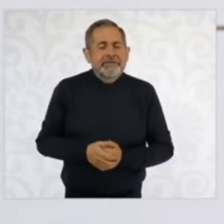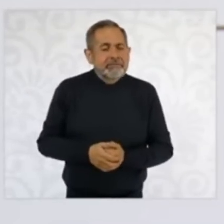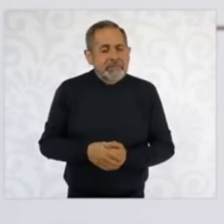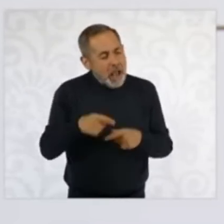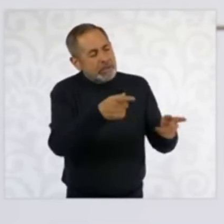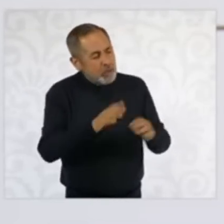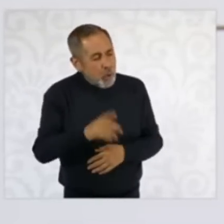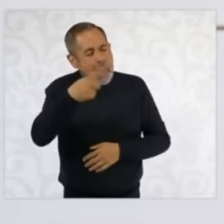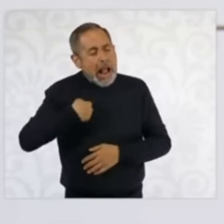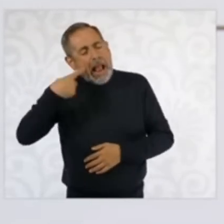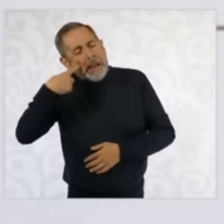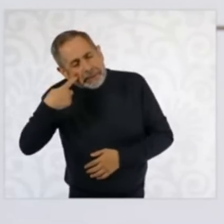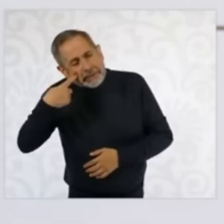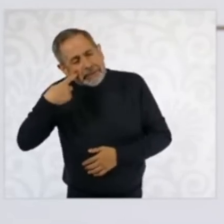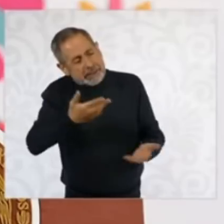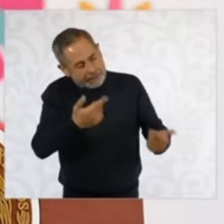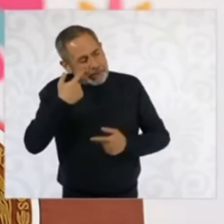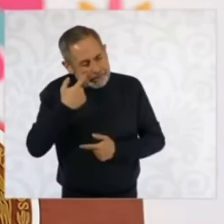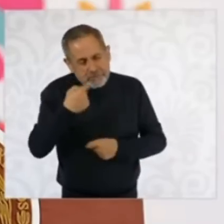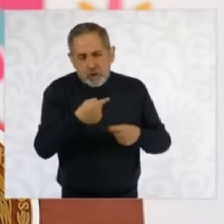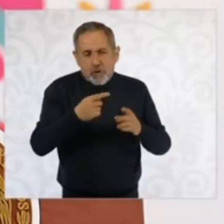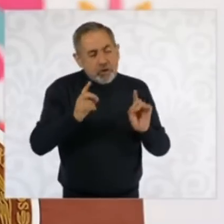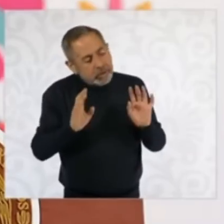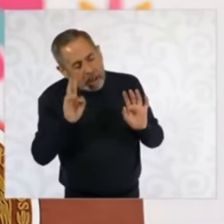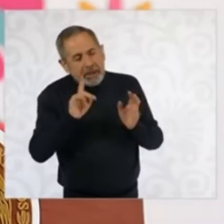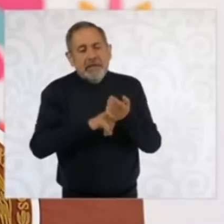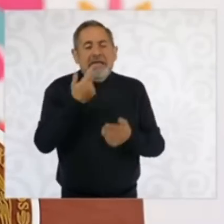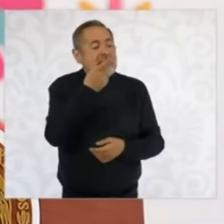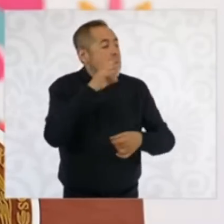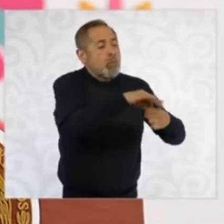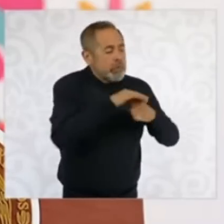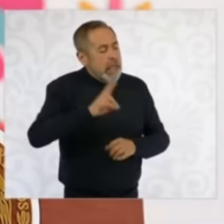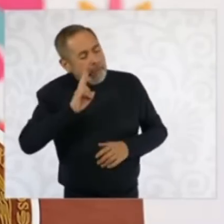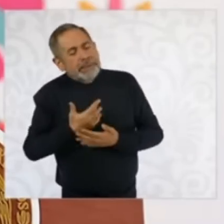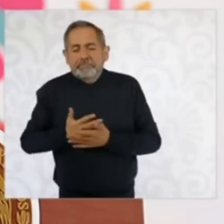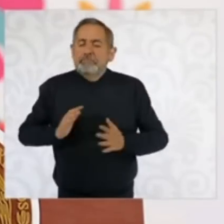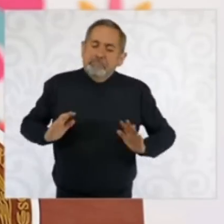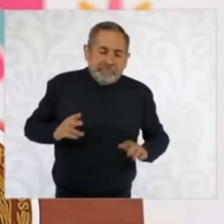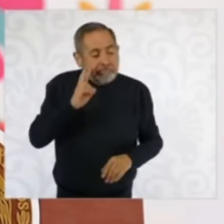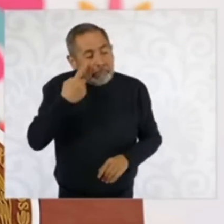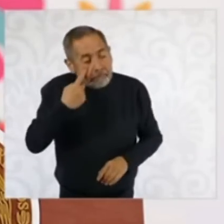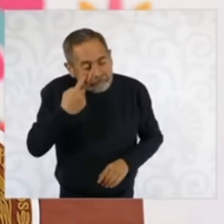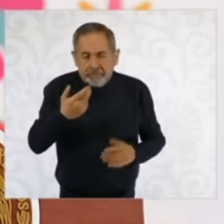el beneficio a los ministros y a las ministras, a ver cómo votan este